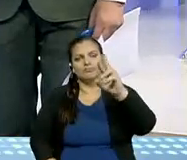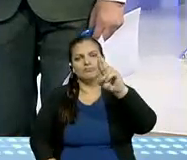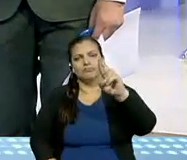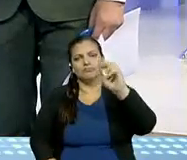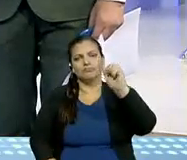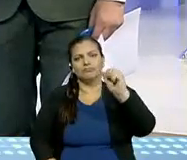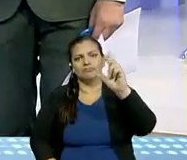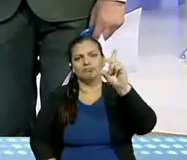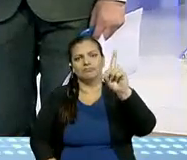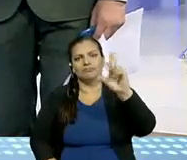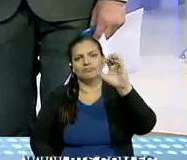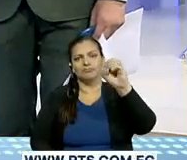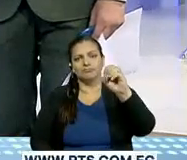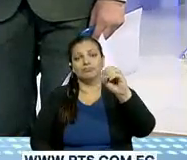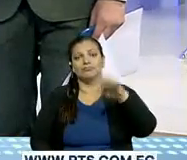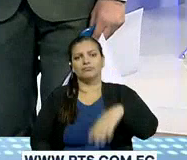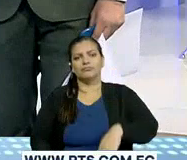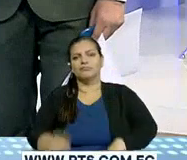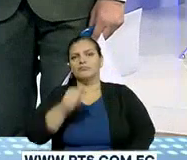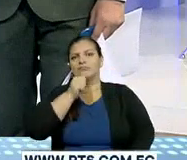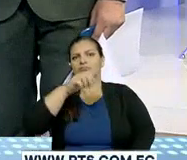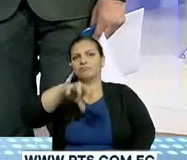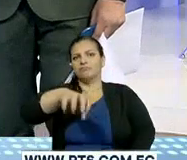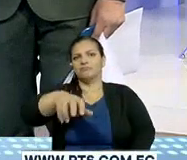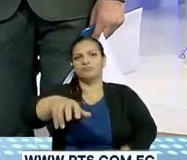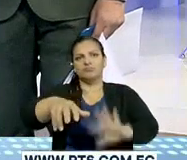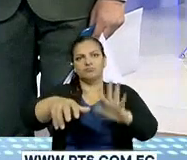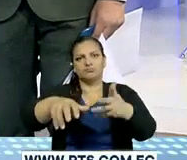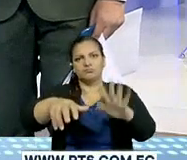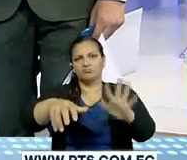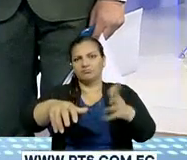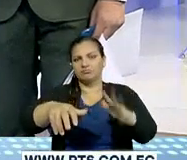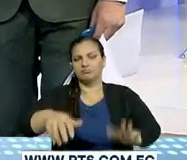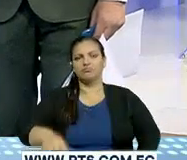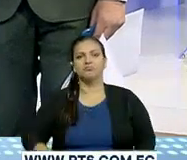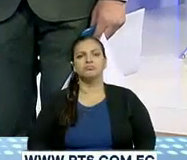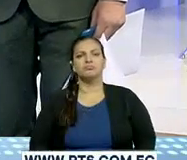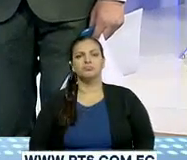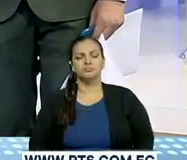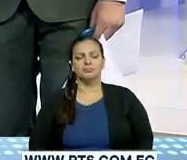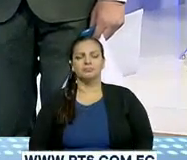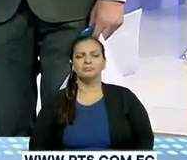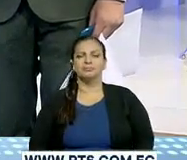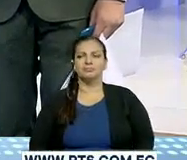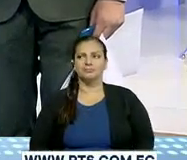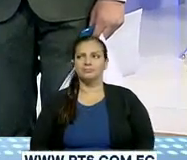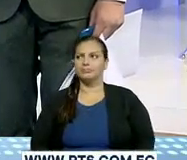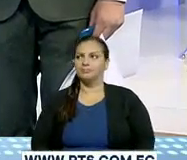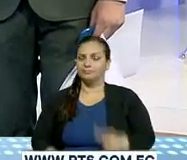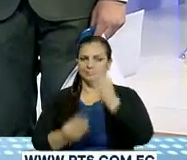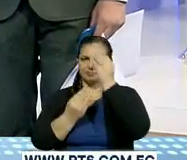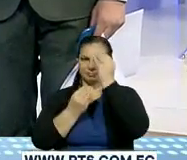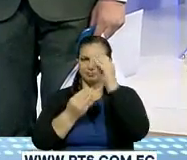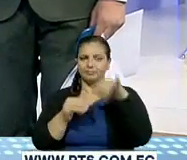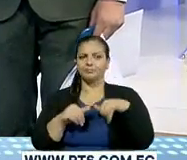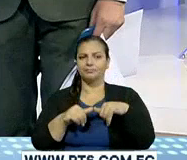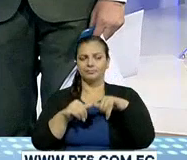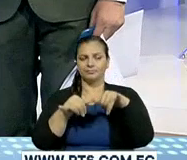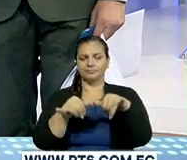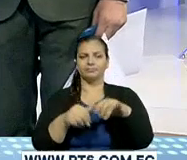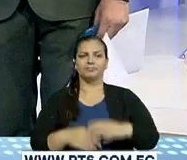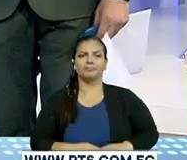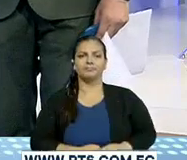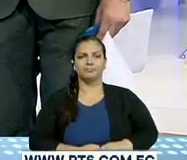vital apto para el consumo humano no está llegando hasta sus domicilios. Continuamos en estudio. Compañeros, ustedes sigan con más